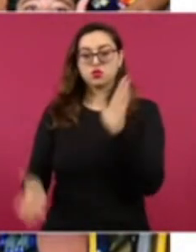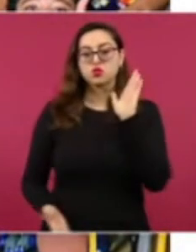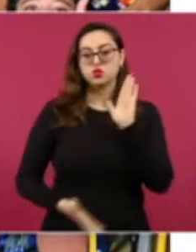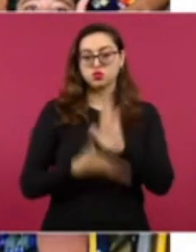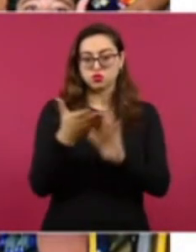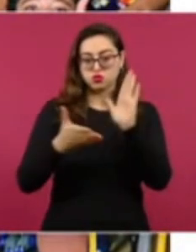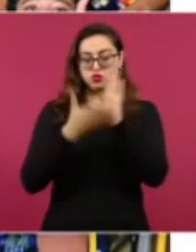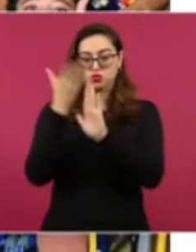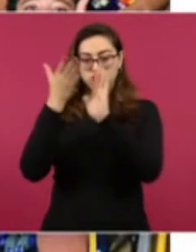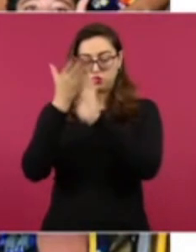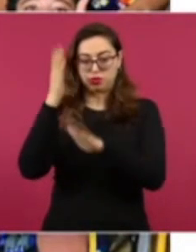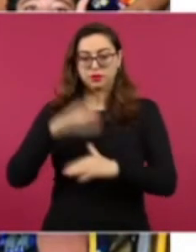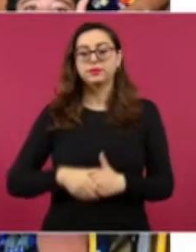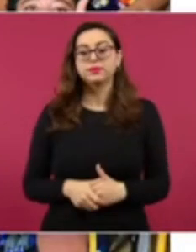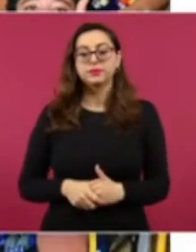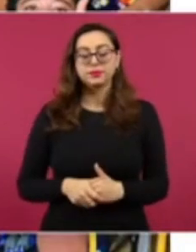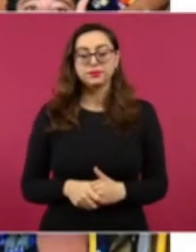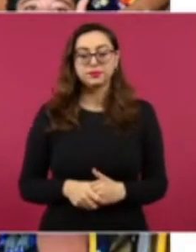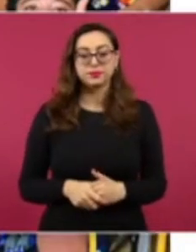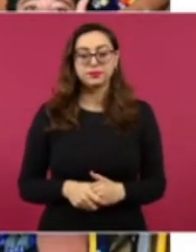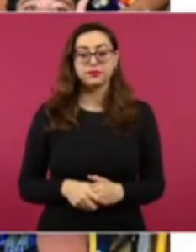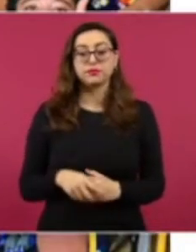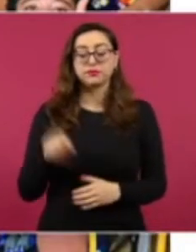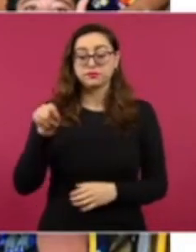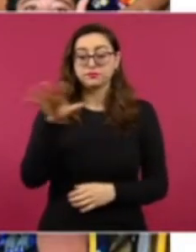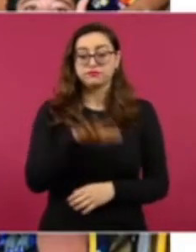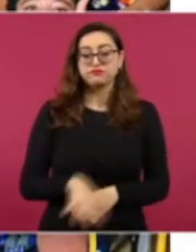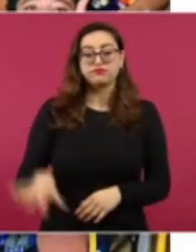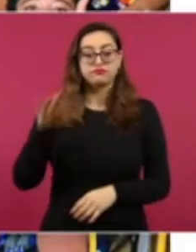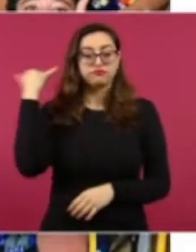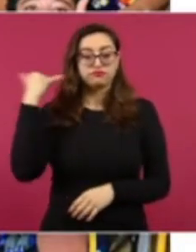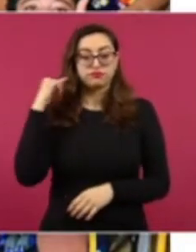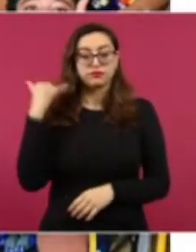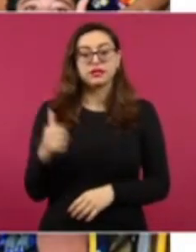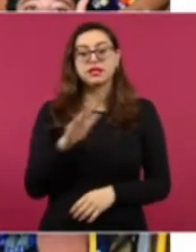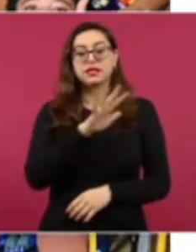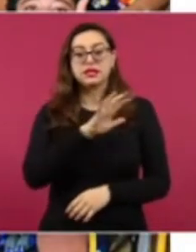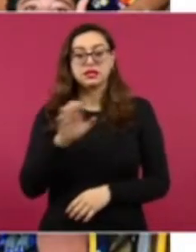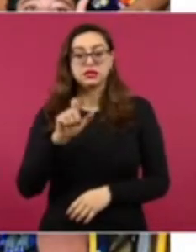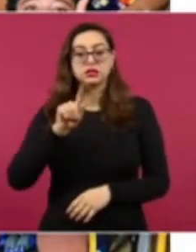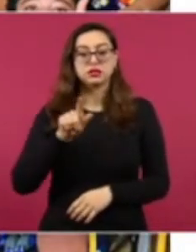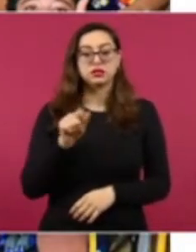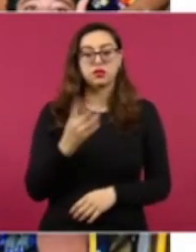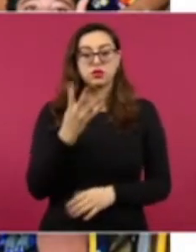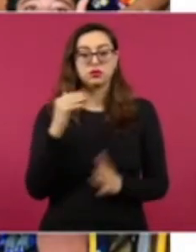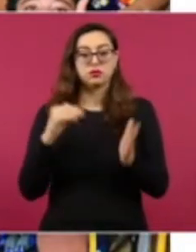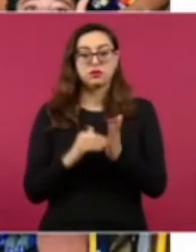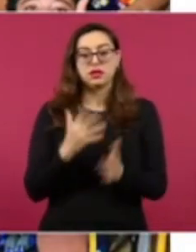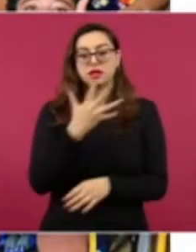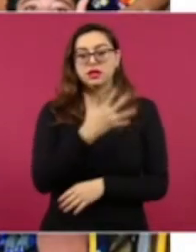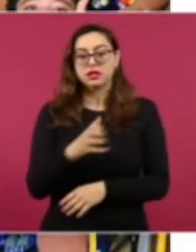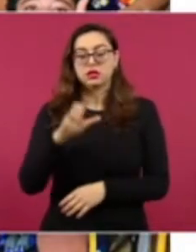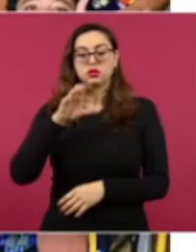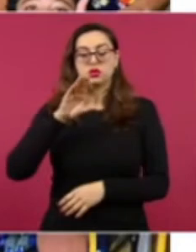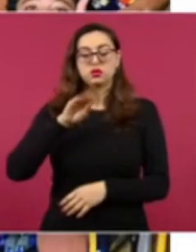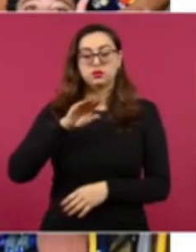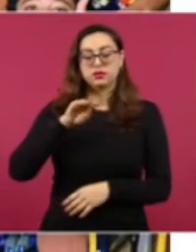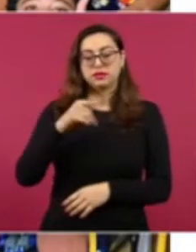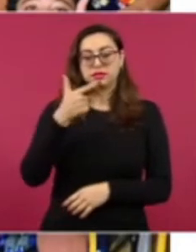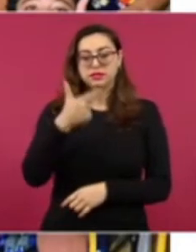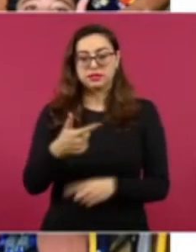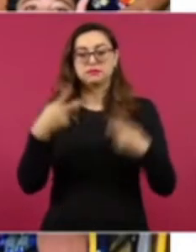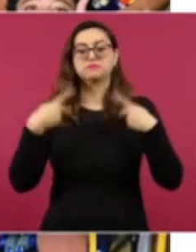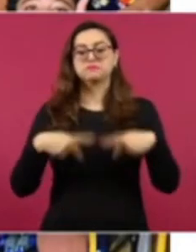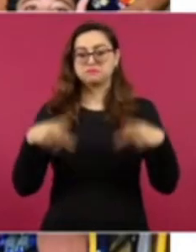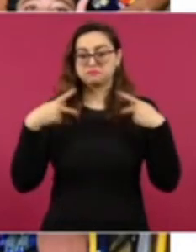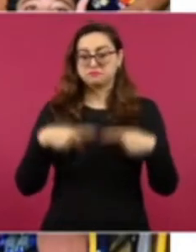resumen en Yucatán tenemos un padrón de 574.597 beneficiarios y